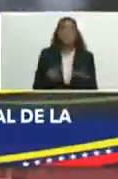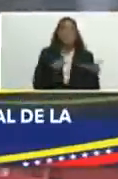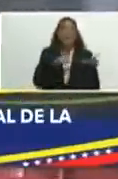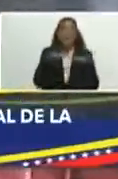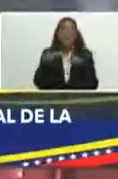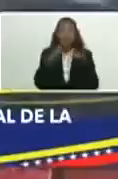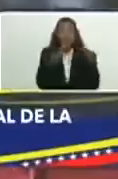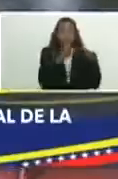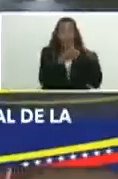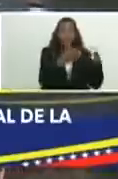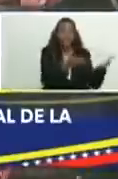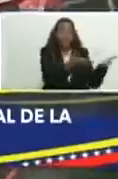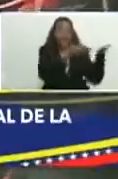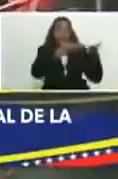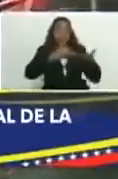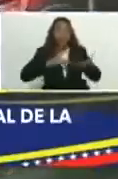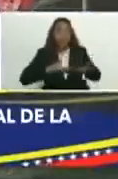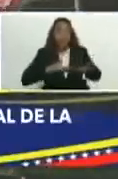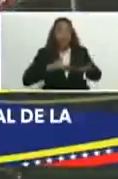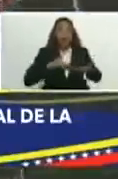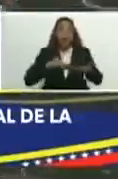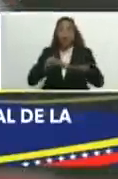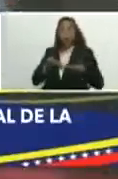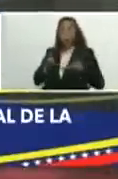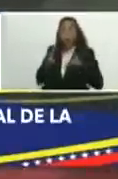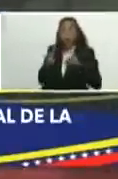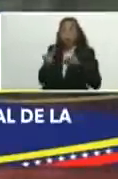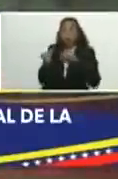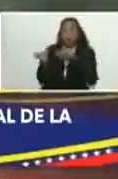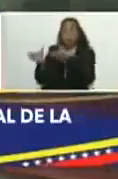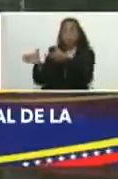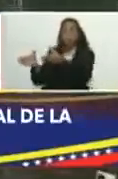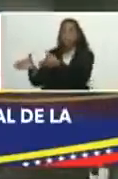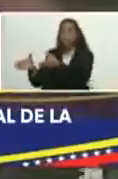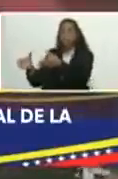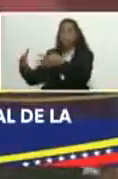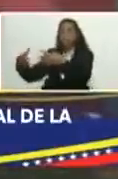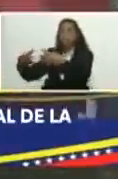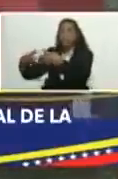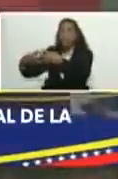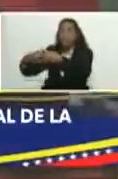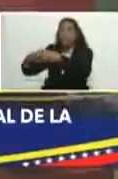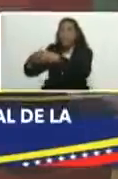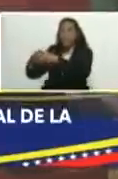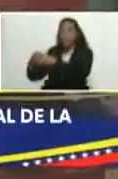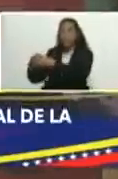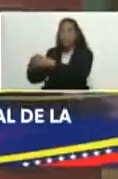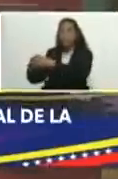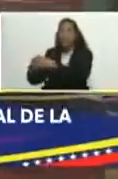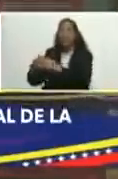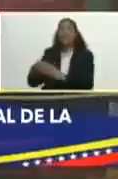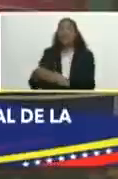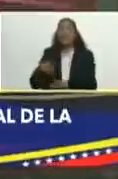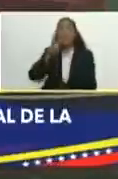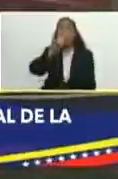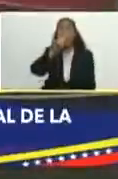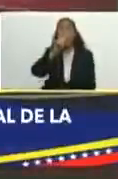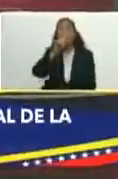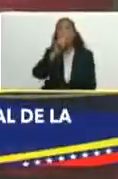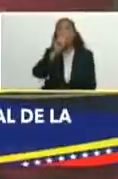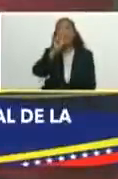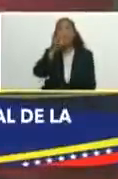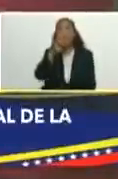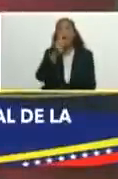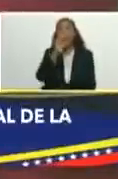verdes ya recibidos del área de armado para entrar en el proceso de vulcanización. ¿Cómo se llama? Vulcanización. Vulcanización.